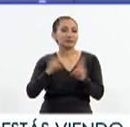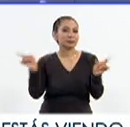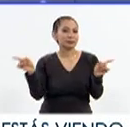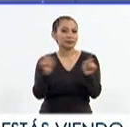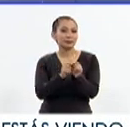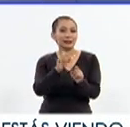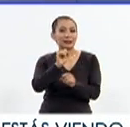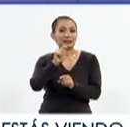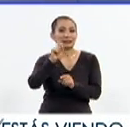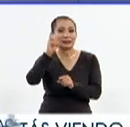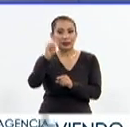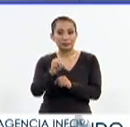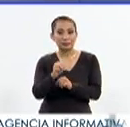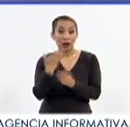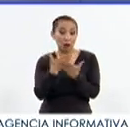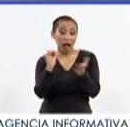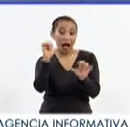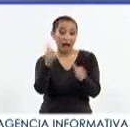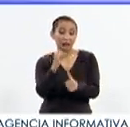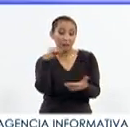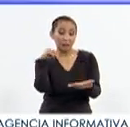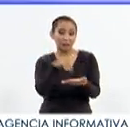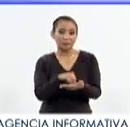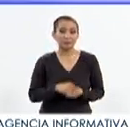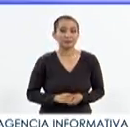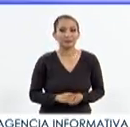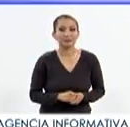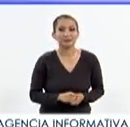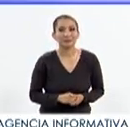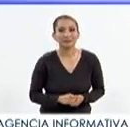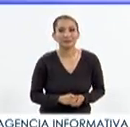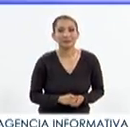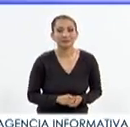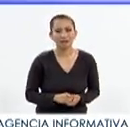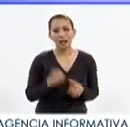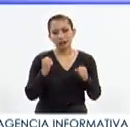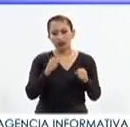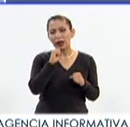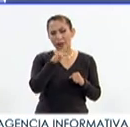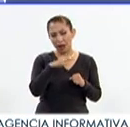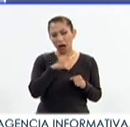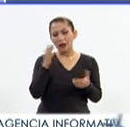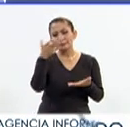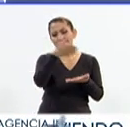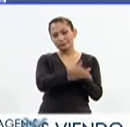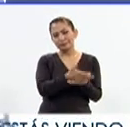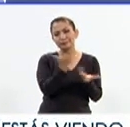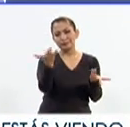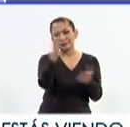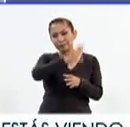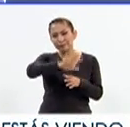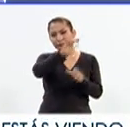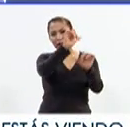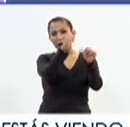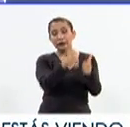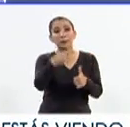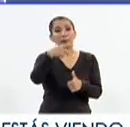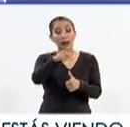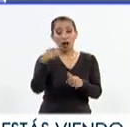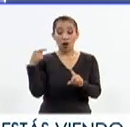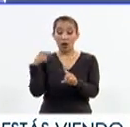matemáticas y no sé si arte también, ves que ahora lo incluyen, ¿no? Sí, seguramente también están involucradas en las artes,